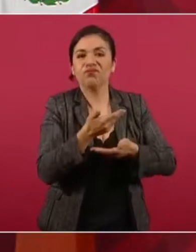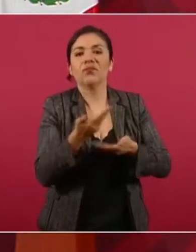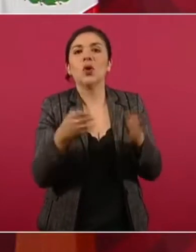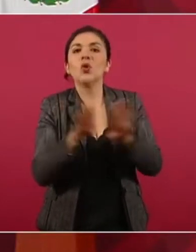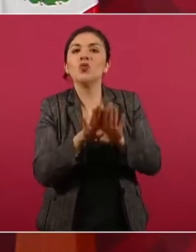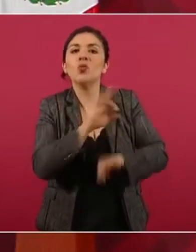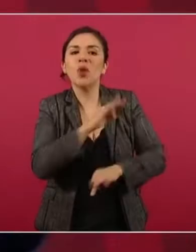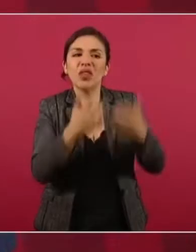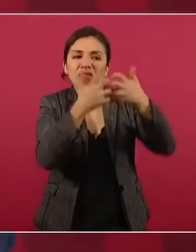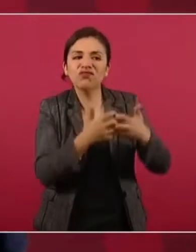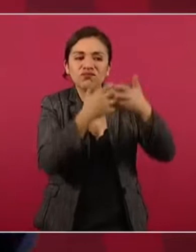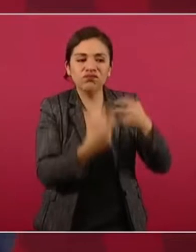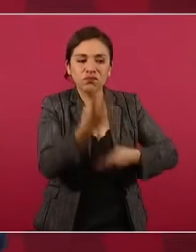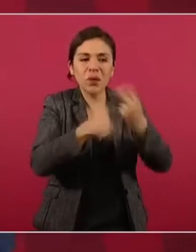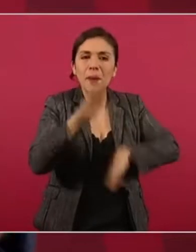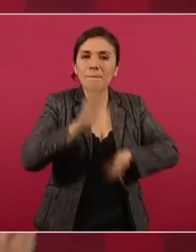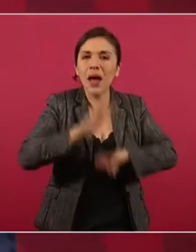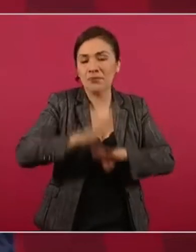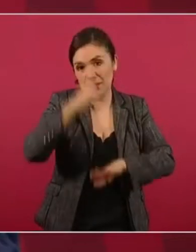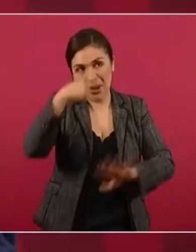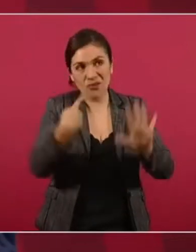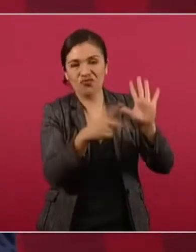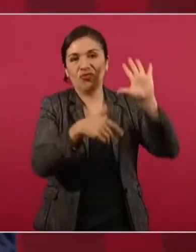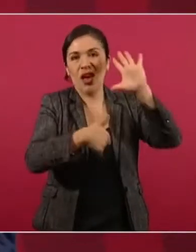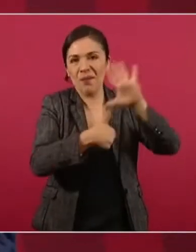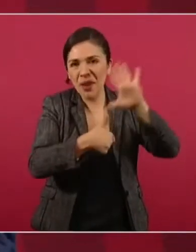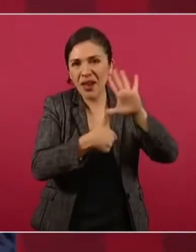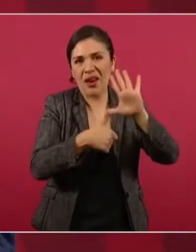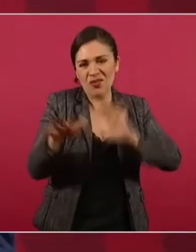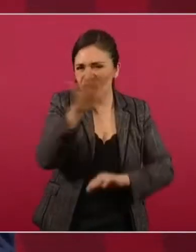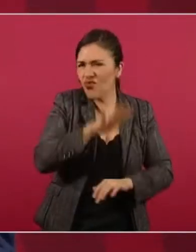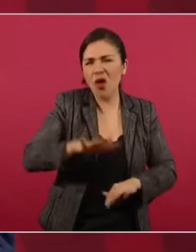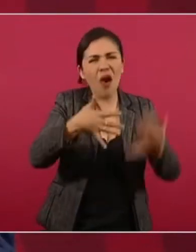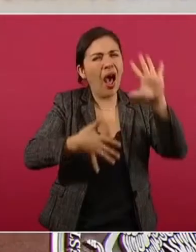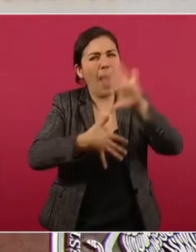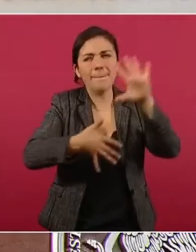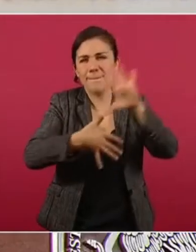cómo producir más en América del Norte, en toda América,